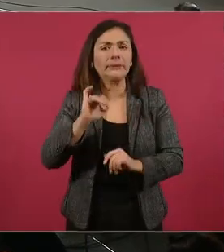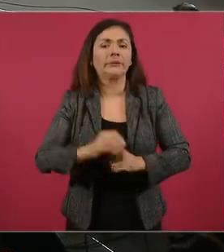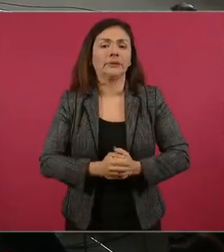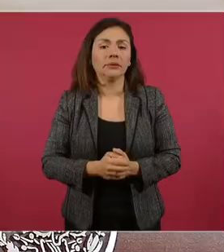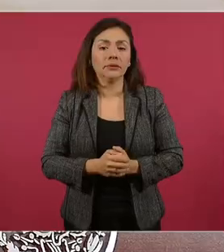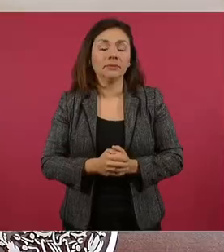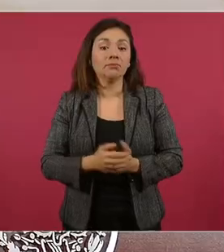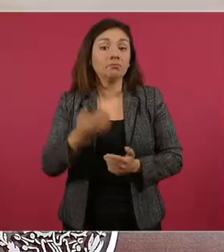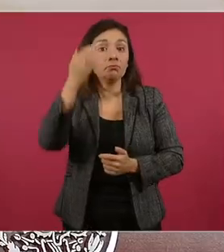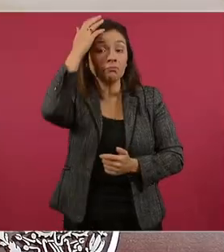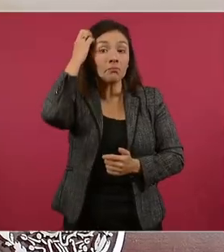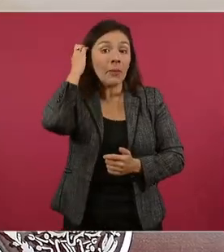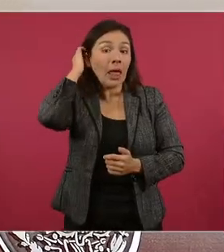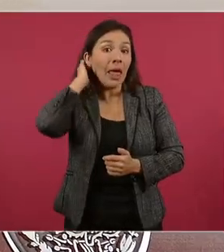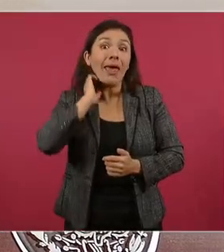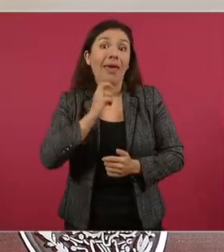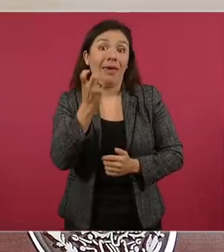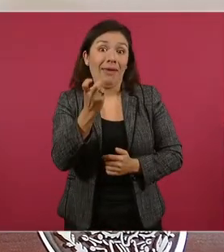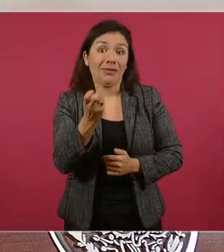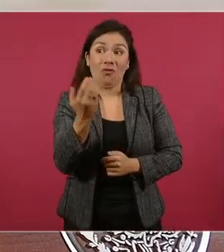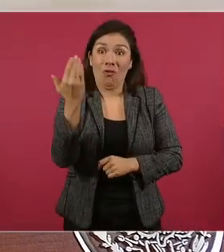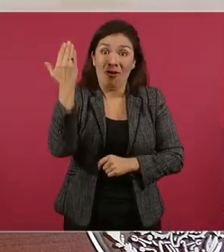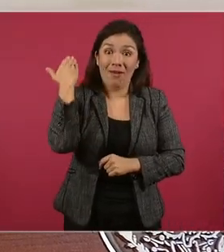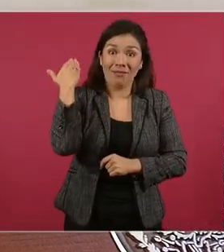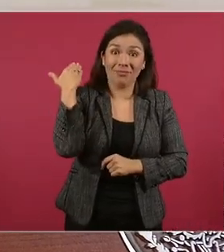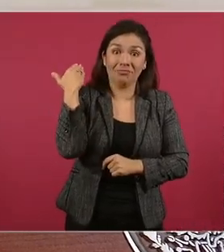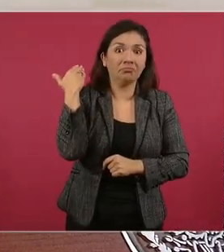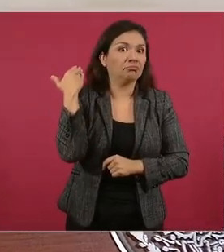Y eso ya no estaba